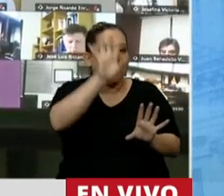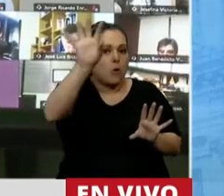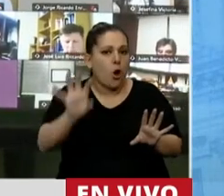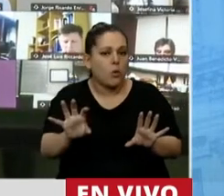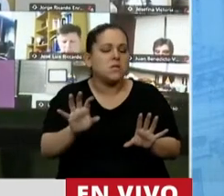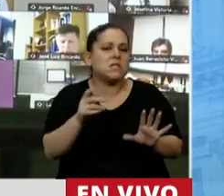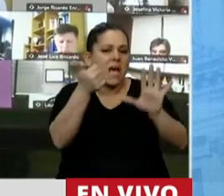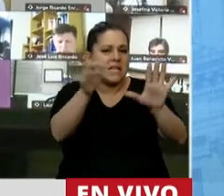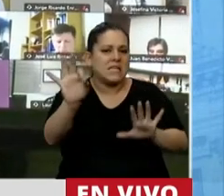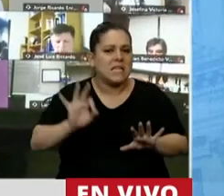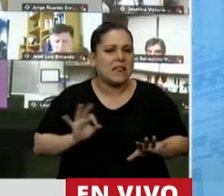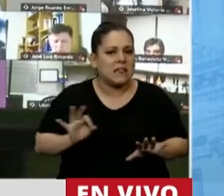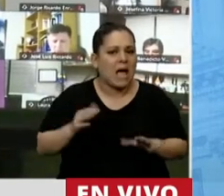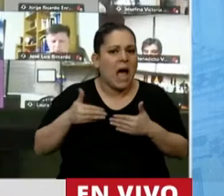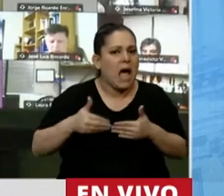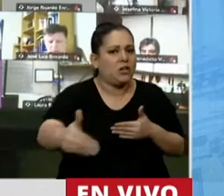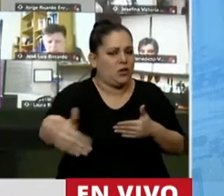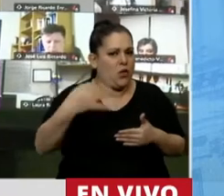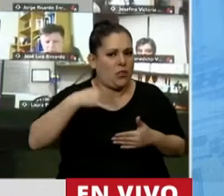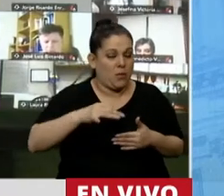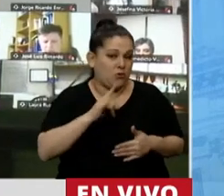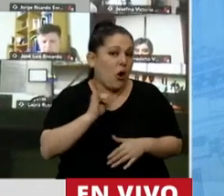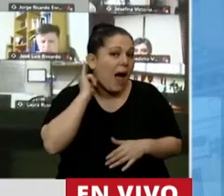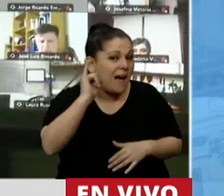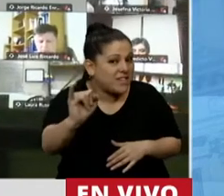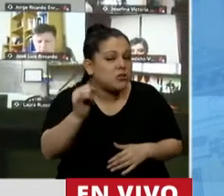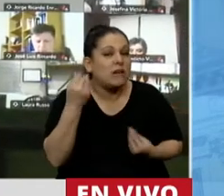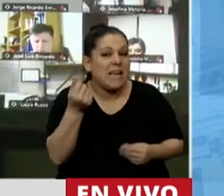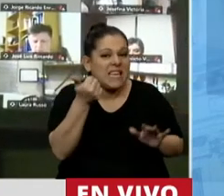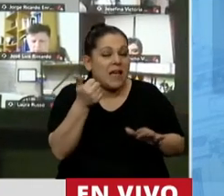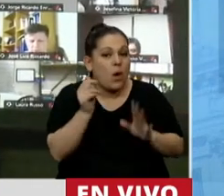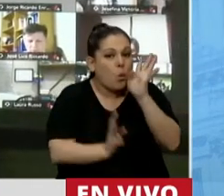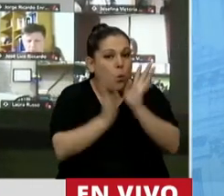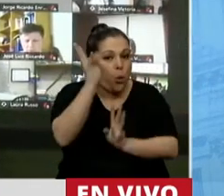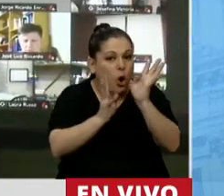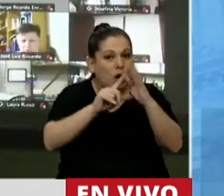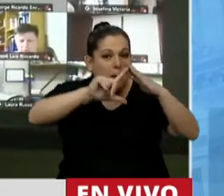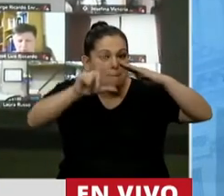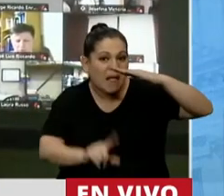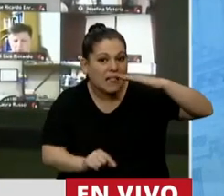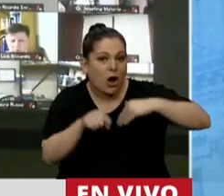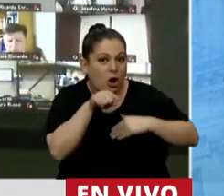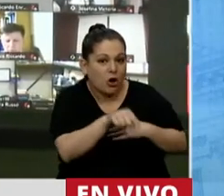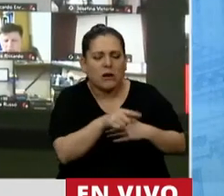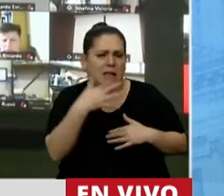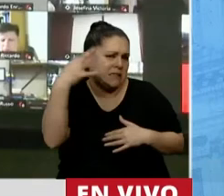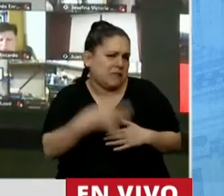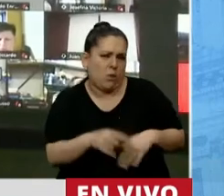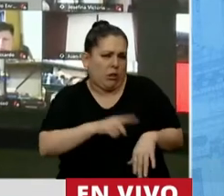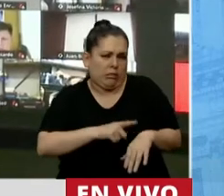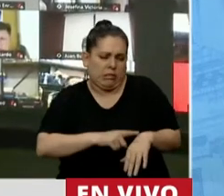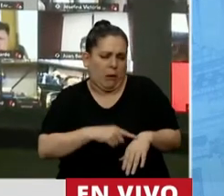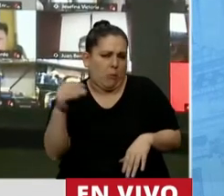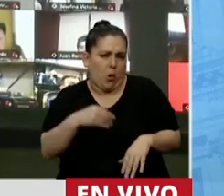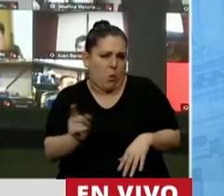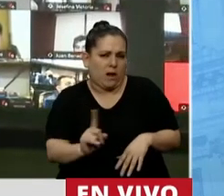plazo de 60 años por si se queda corto. Desde ya les aviso que si hablamos de los bosques andinos patagónicos, seguro se quedan cortos, porque no es